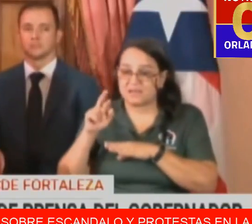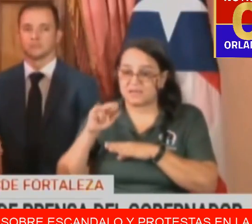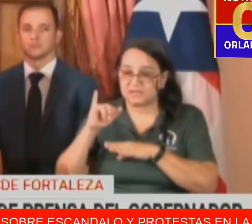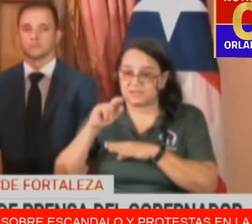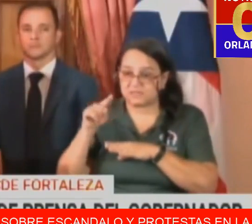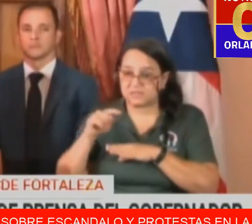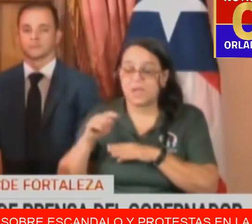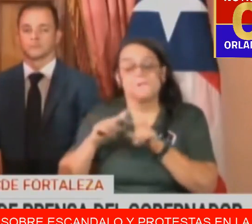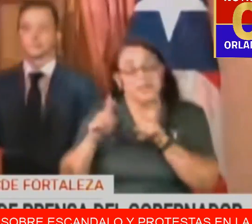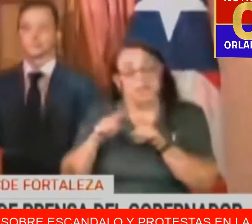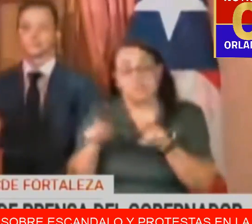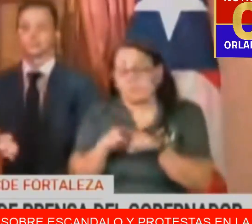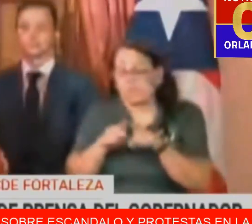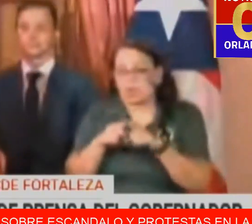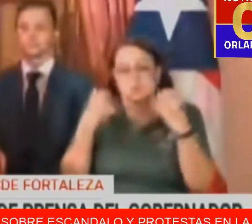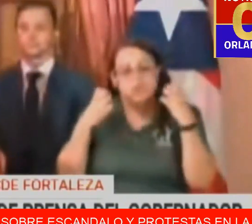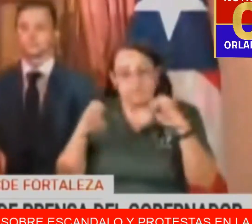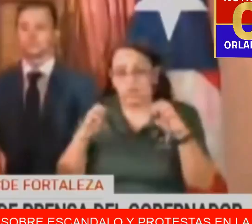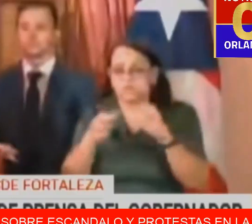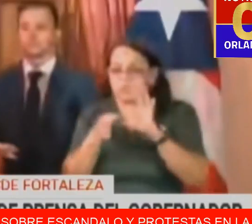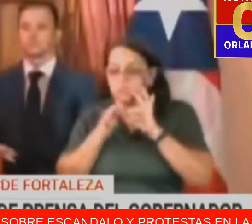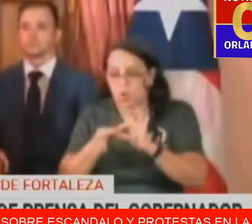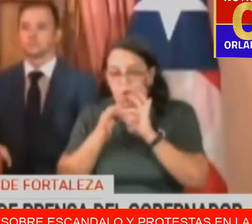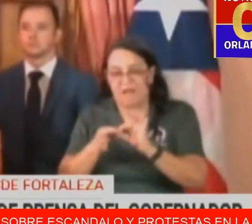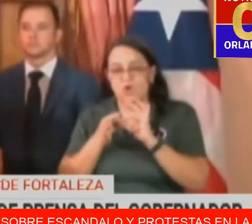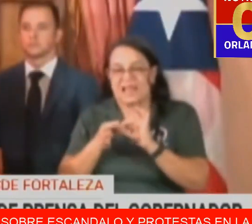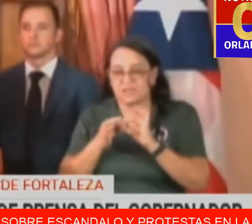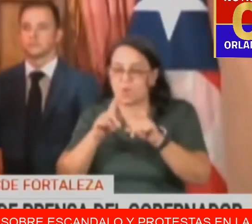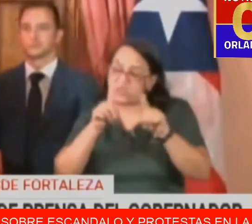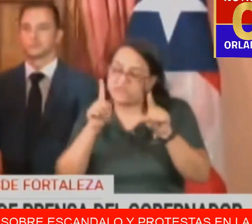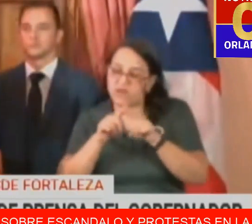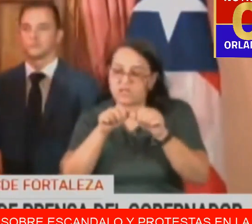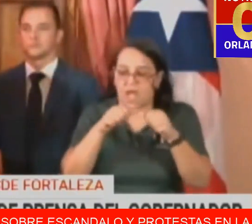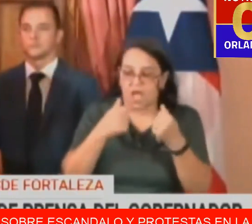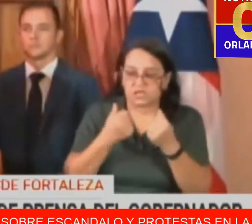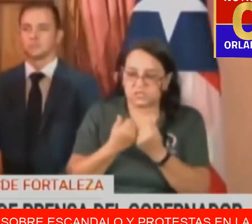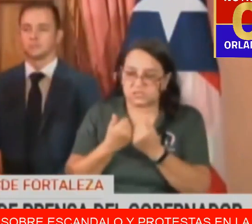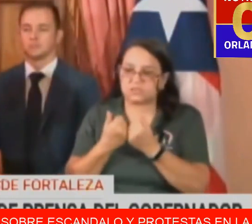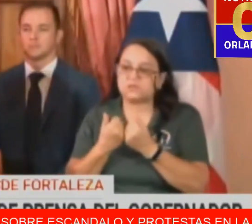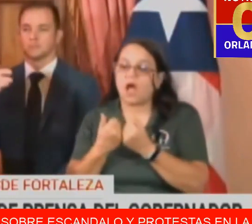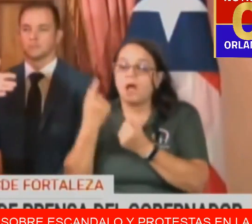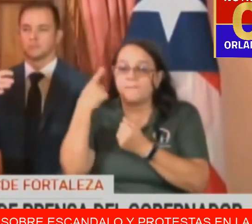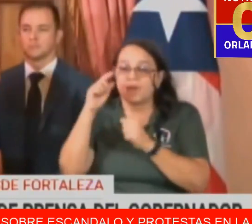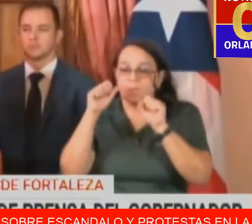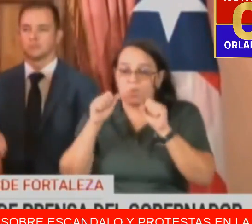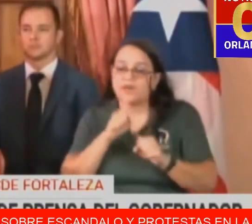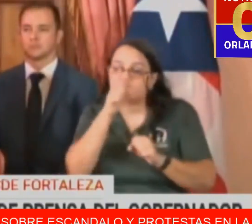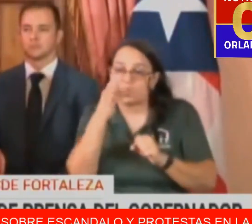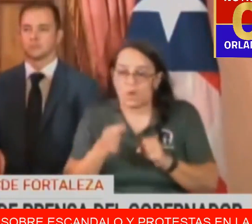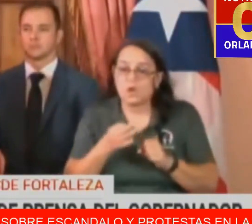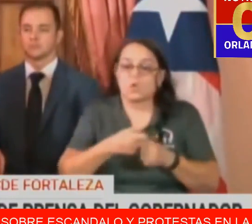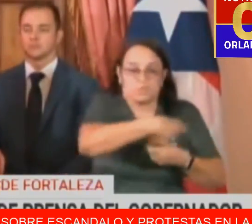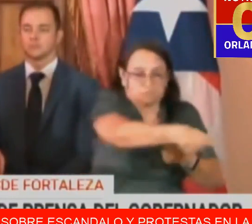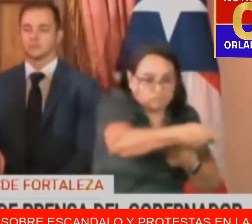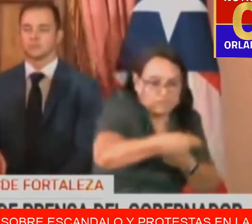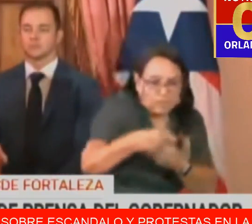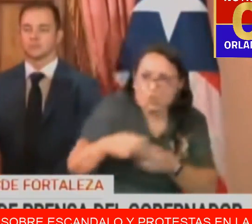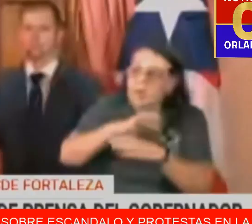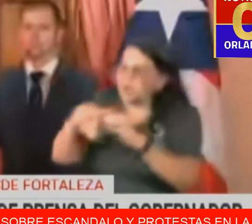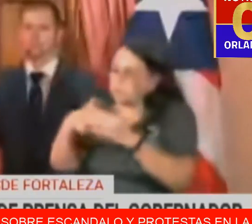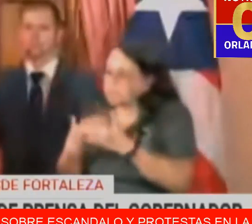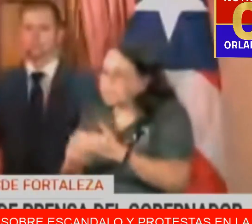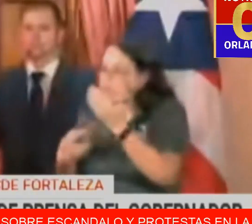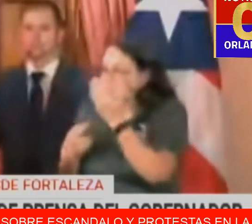ciertamente había unos esfuerzos colaborativos de distintas agencias para poder asegurarnos que distribuíamos todos estos